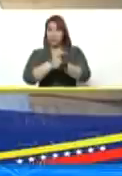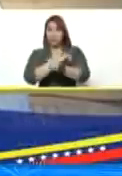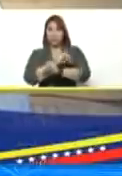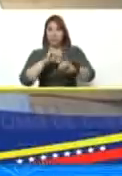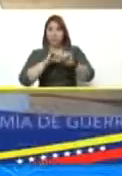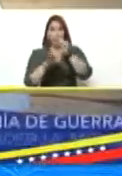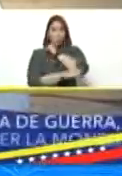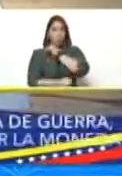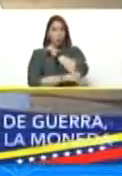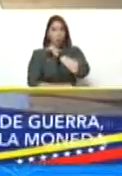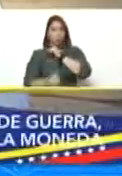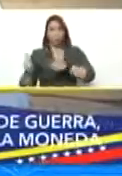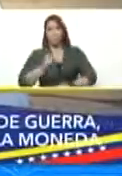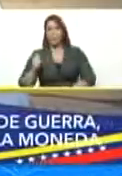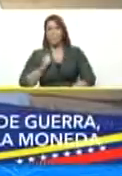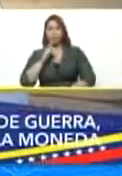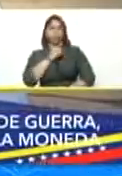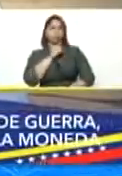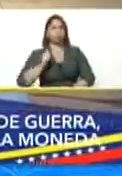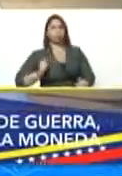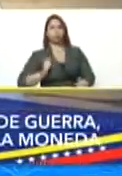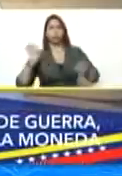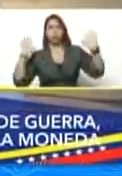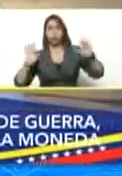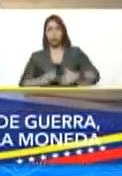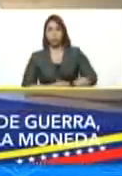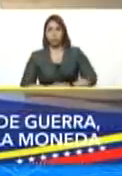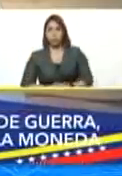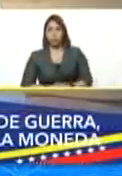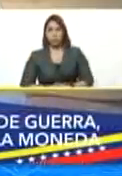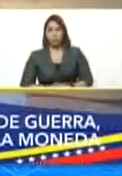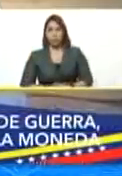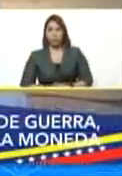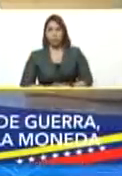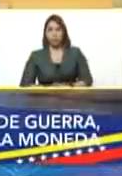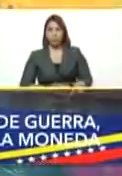donde estén, llámense como se llamen.